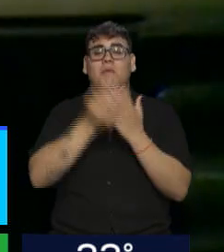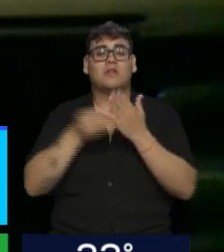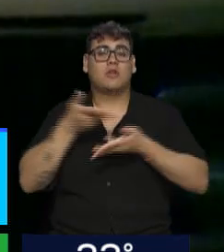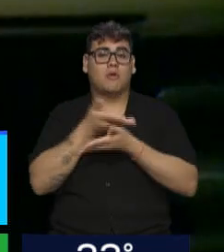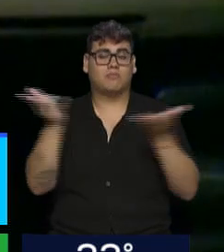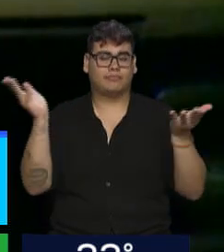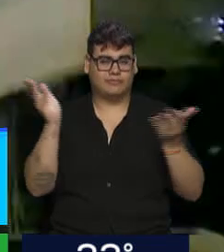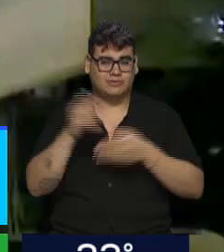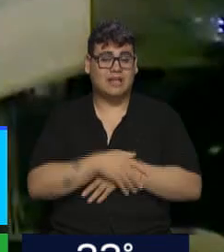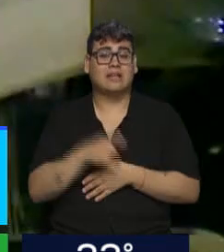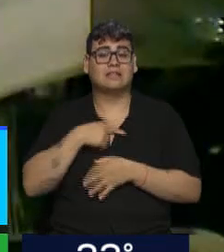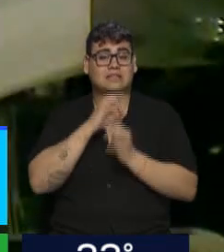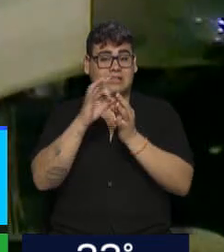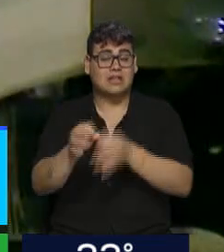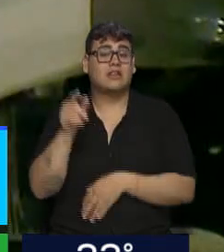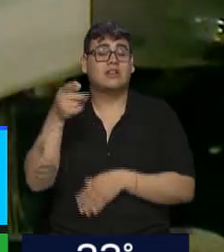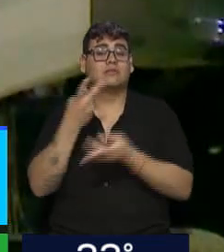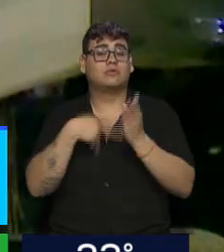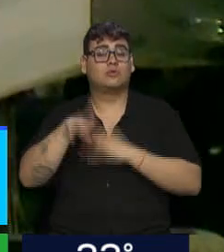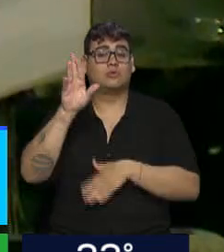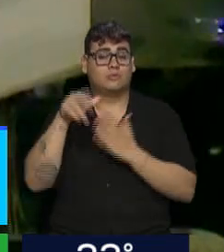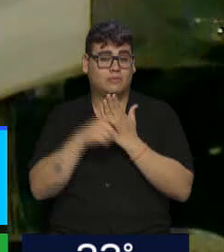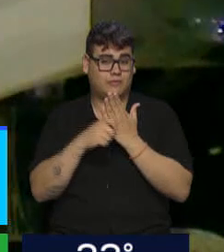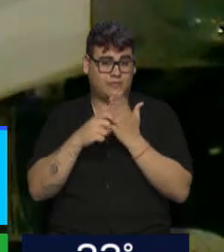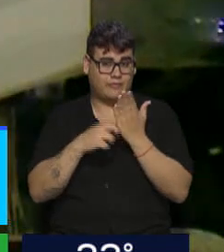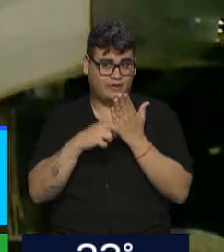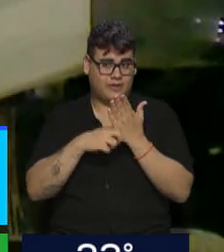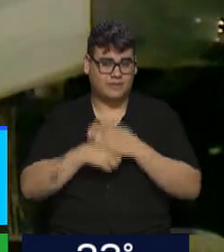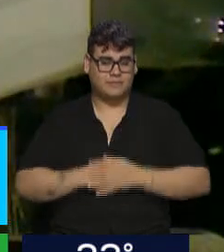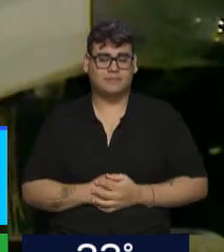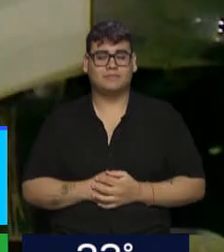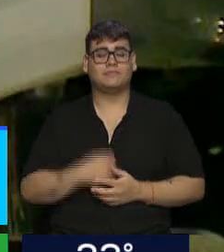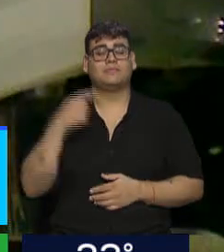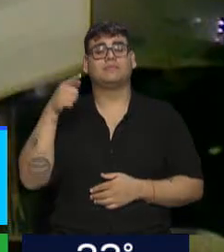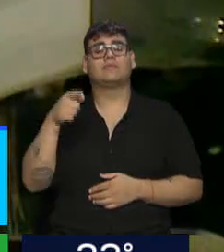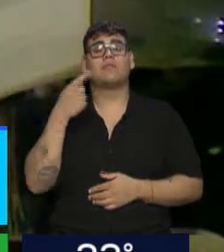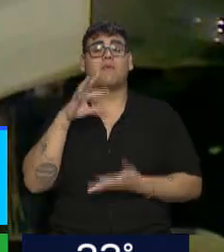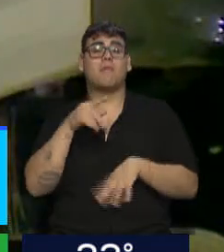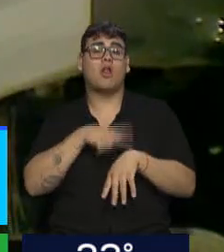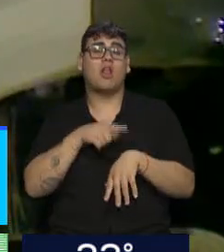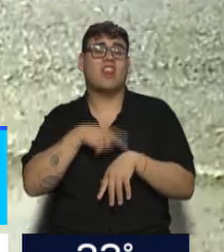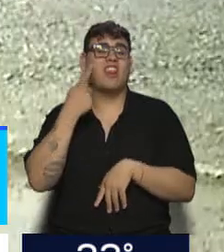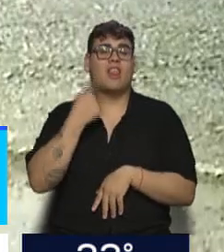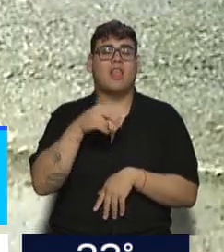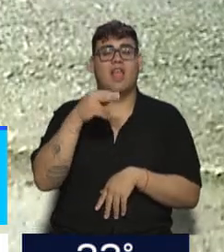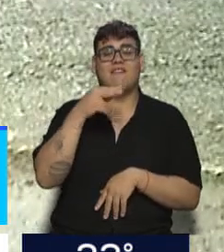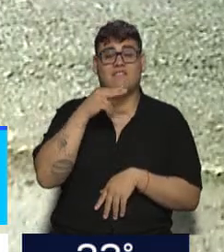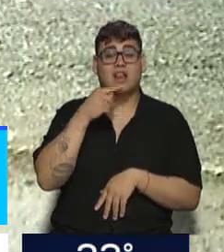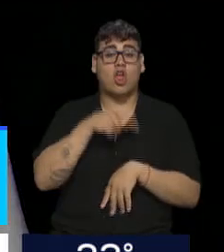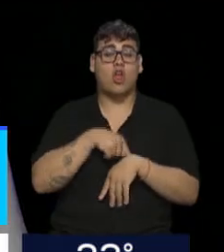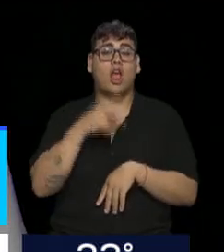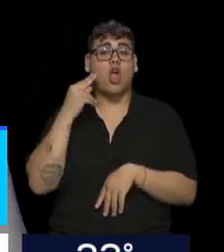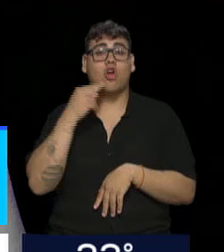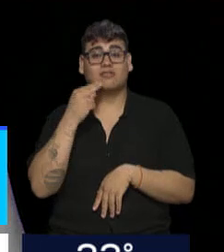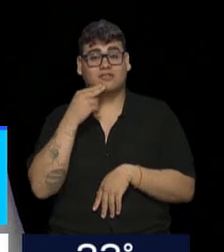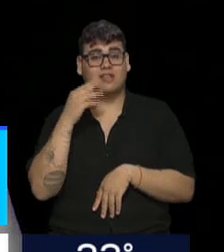llegar a la escena es fiscal subrogante de la causa esto nos decía cerca de las 11 de la noche de ese viernes tomamos